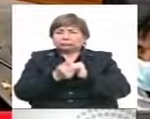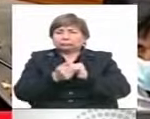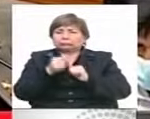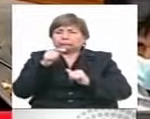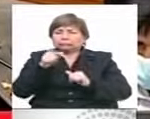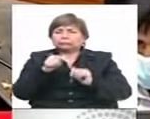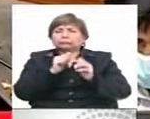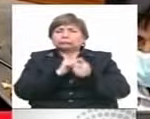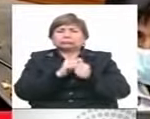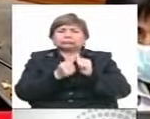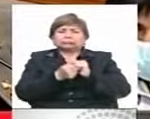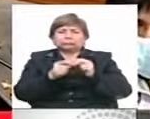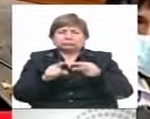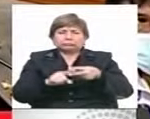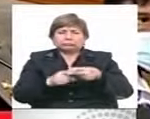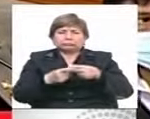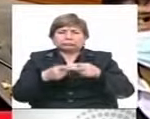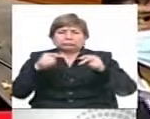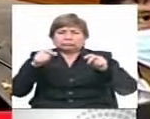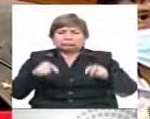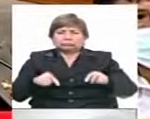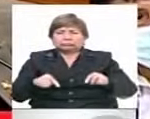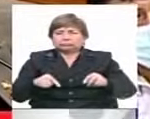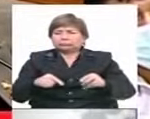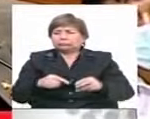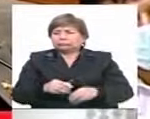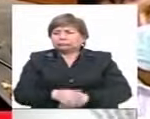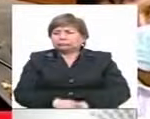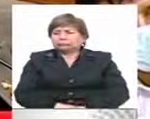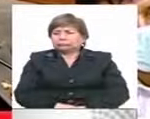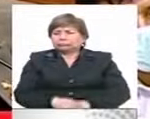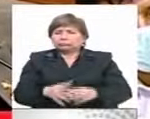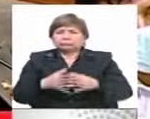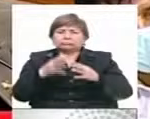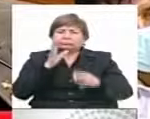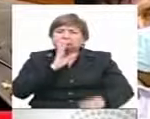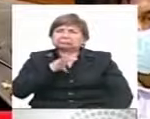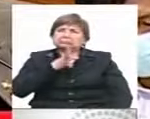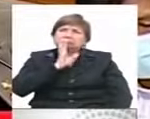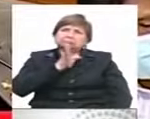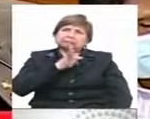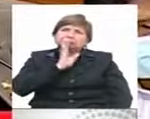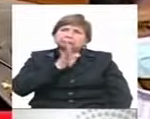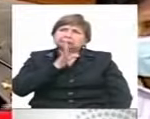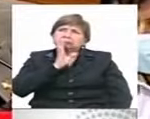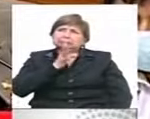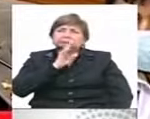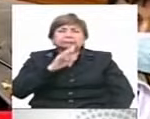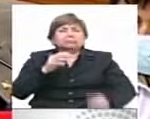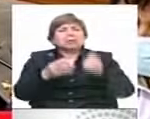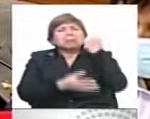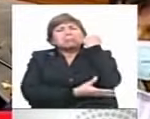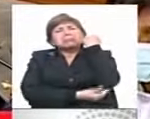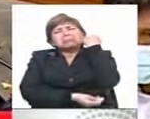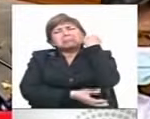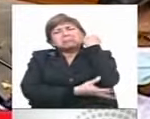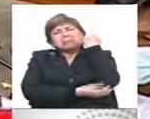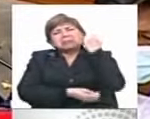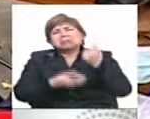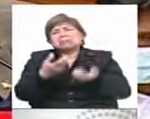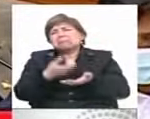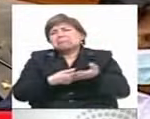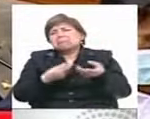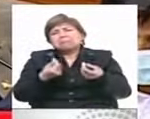cambio debe comenzar en esta instancia. Tantos hablamos de la pobreza, tantos hablamos de la